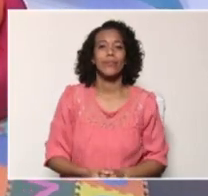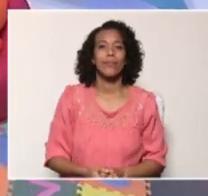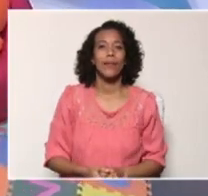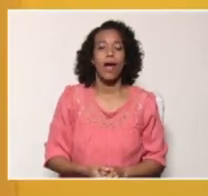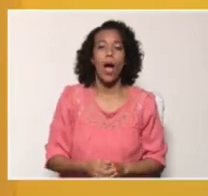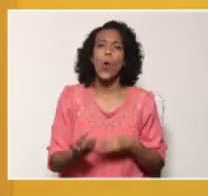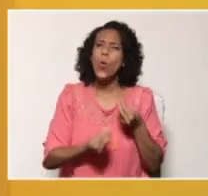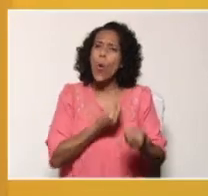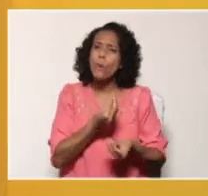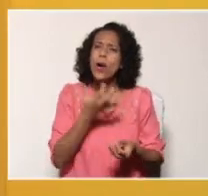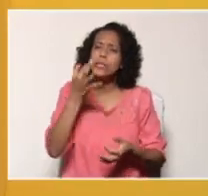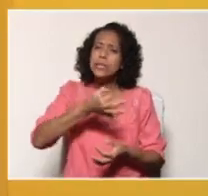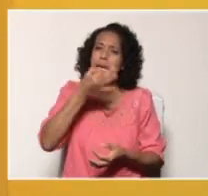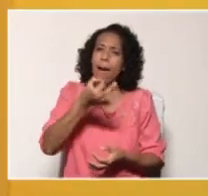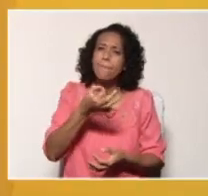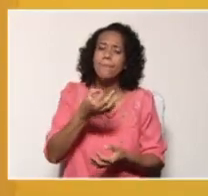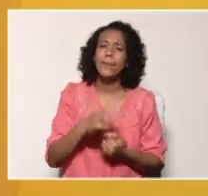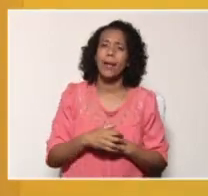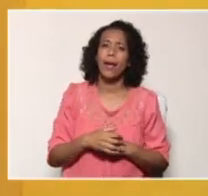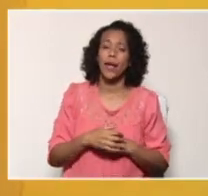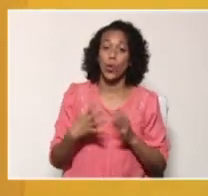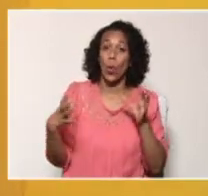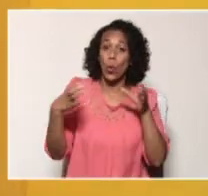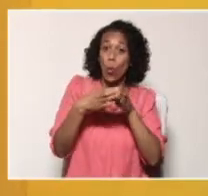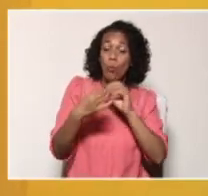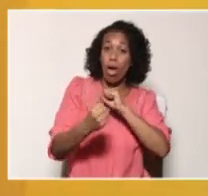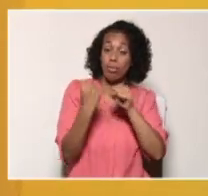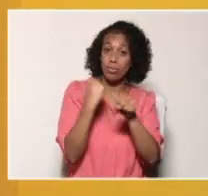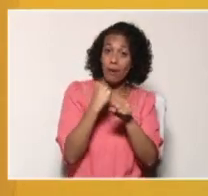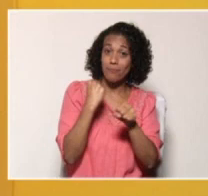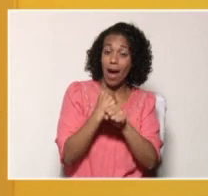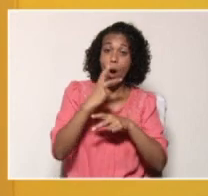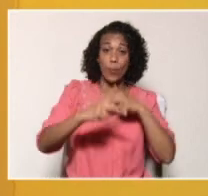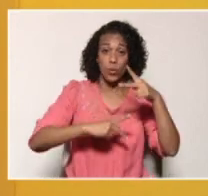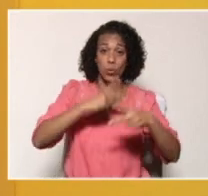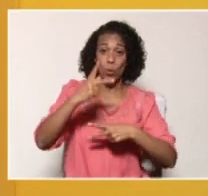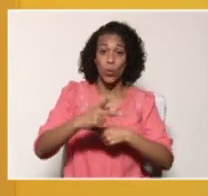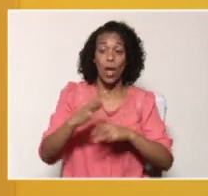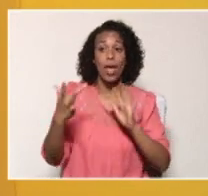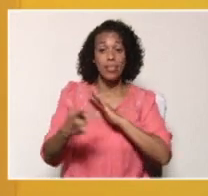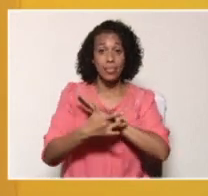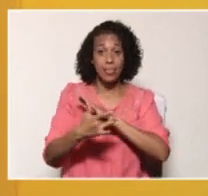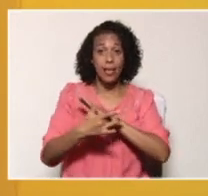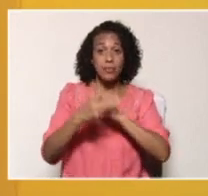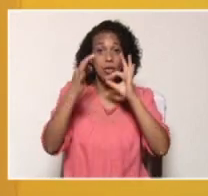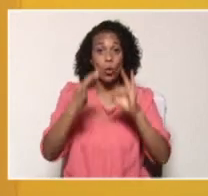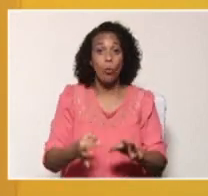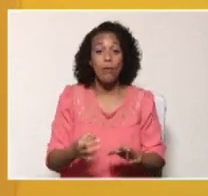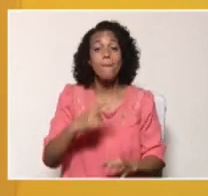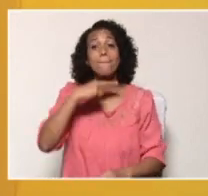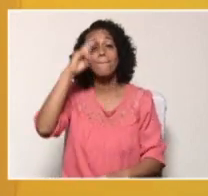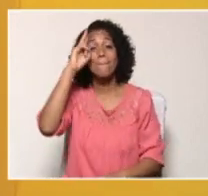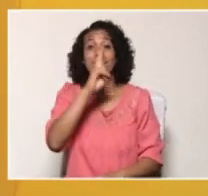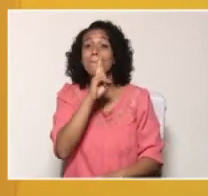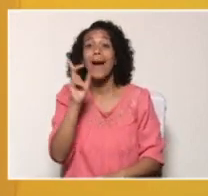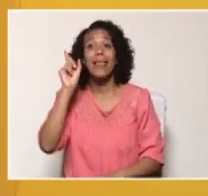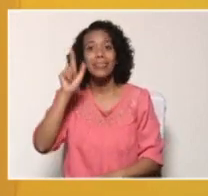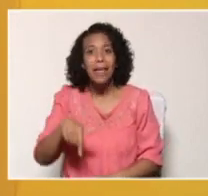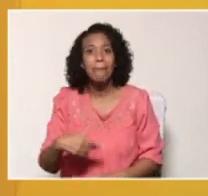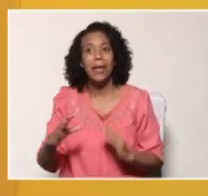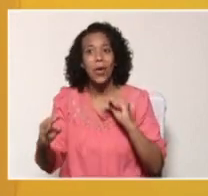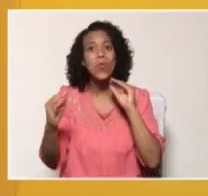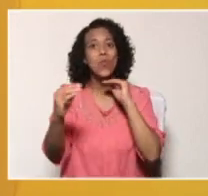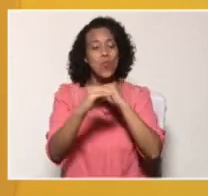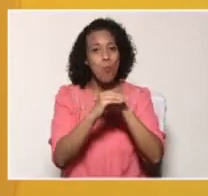Y se las vamos a dar siempre porque nuestros equipos de producción y nuestros equipos técnicos son padres y madres también como ustedes.